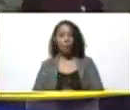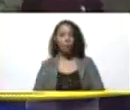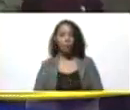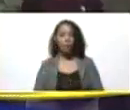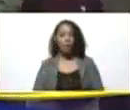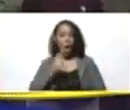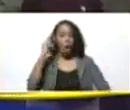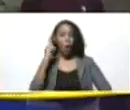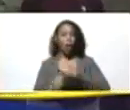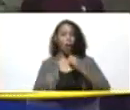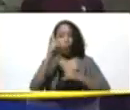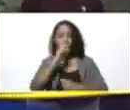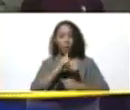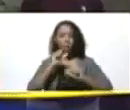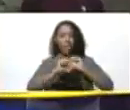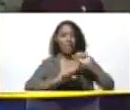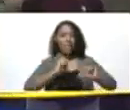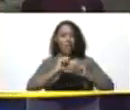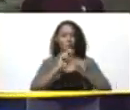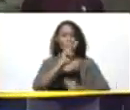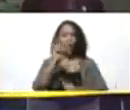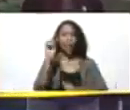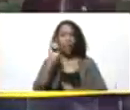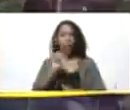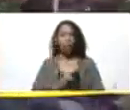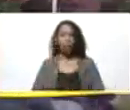el último año del siglo XX,